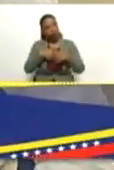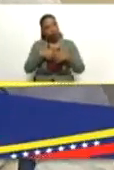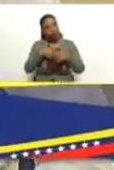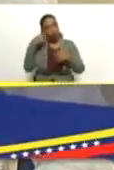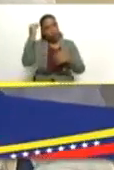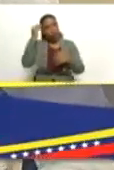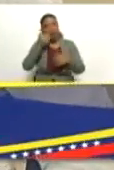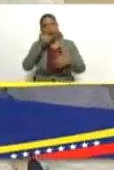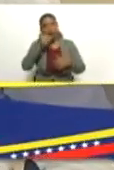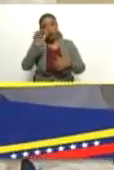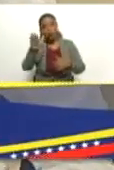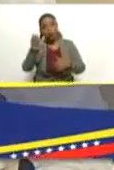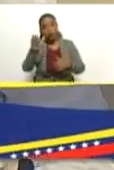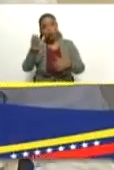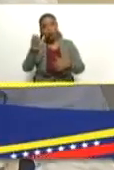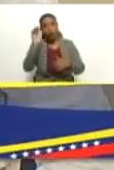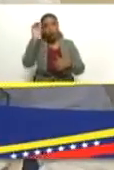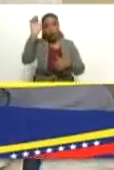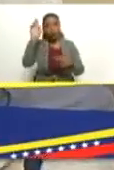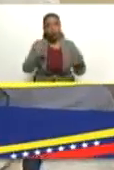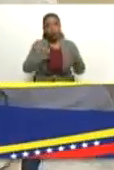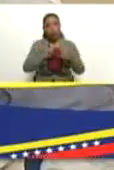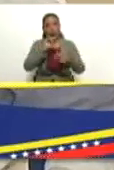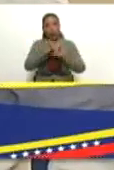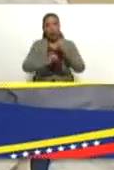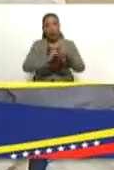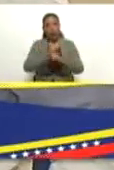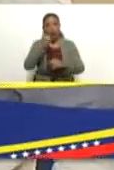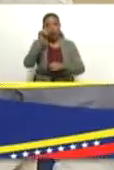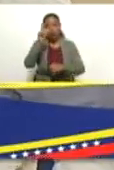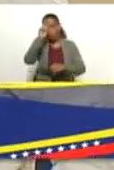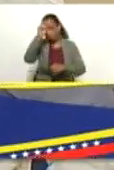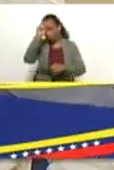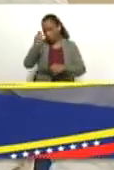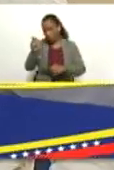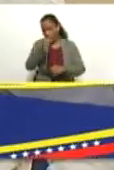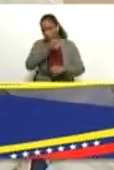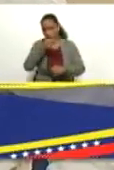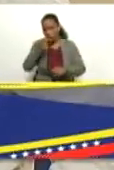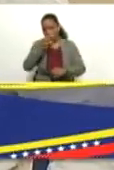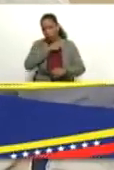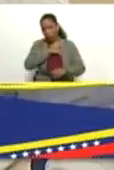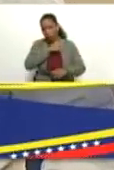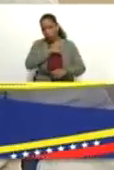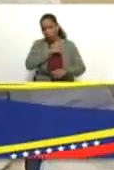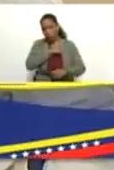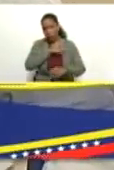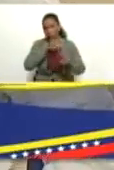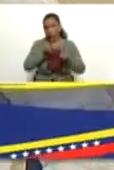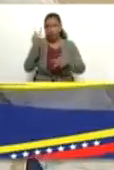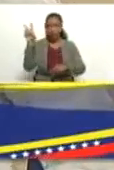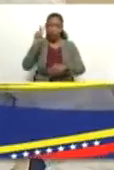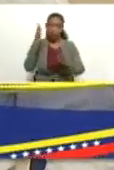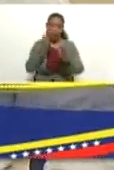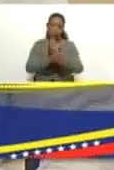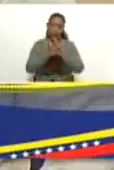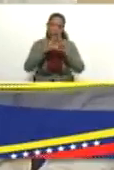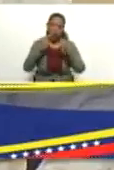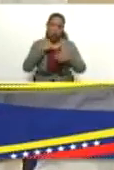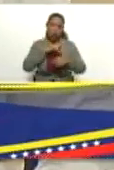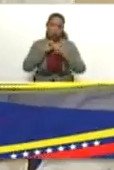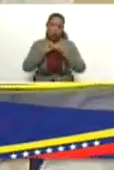los próximos venideros encuentros internacionales seguirán reconociendo el éxito de la gran misión Vivienda Venezuela, y sobre todo nosotros